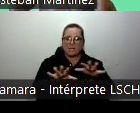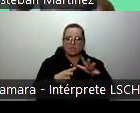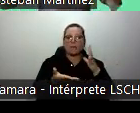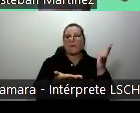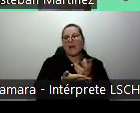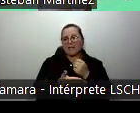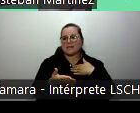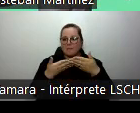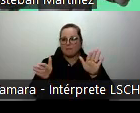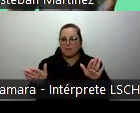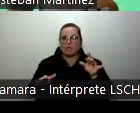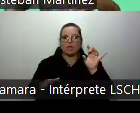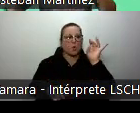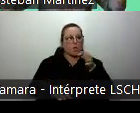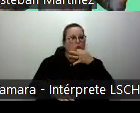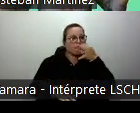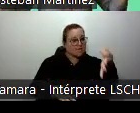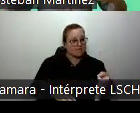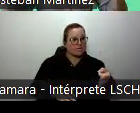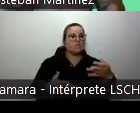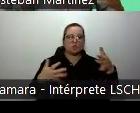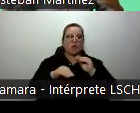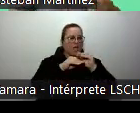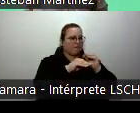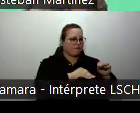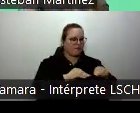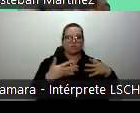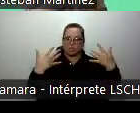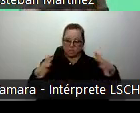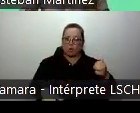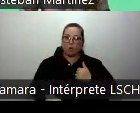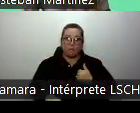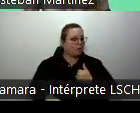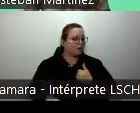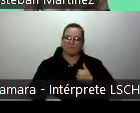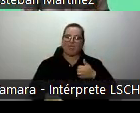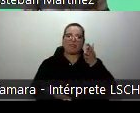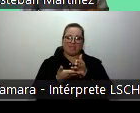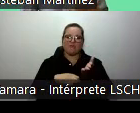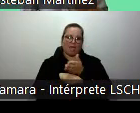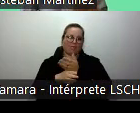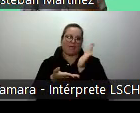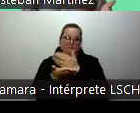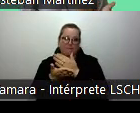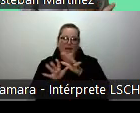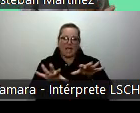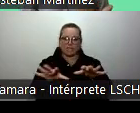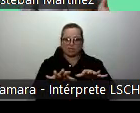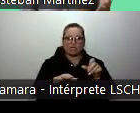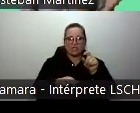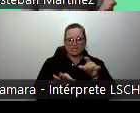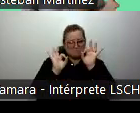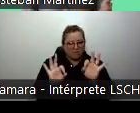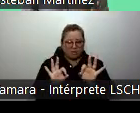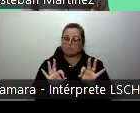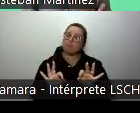solamente tú la decretes ya que la manifiestes y se va a concretar tienes que tener un plan de acción y el plan de acción no tiene que ser perfecto